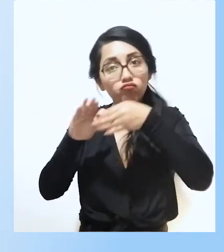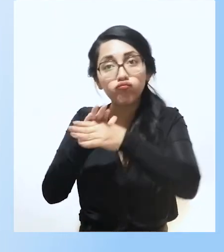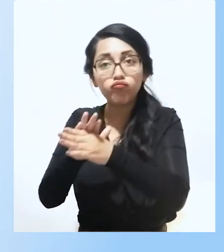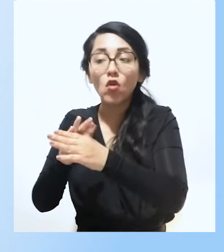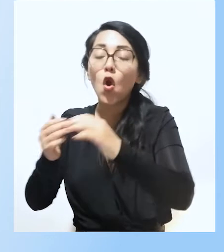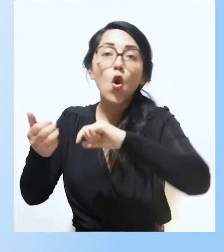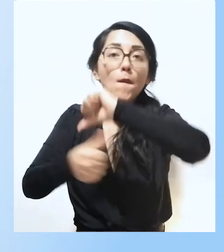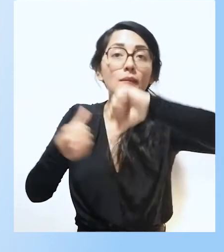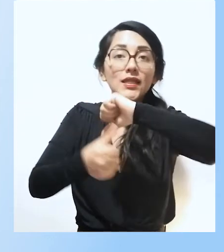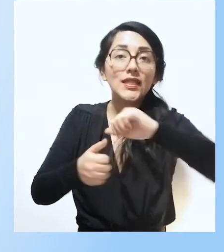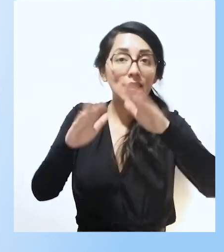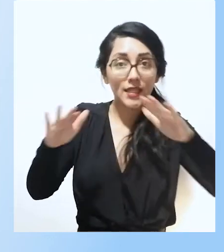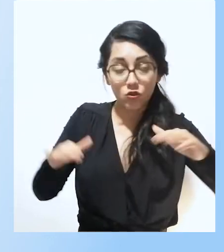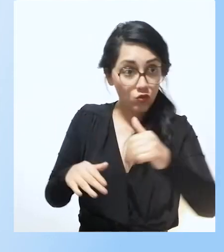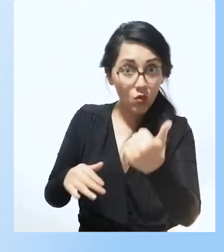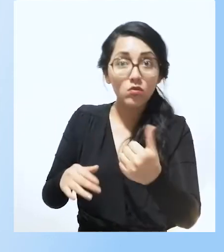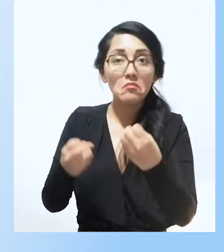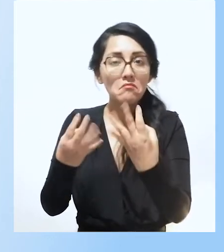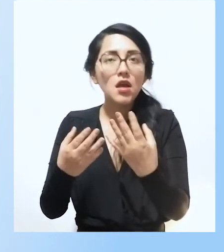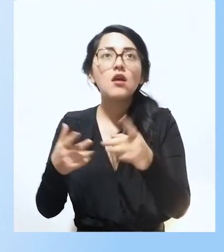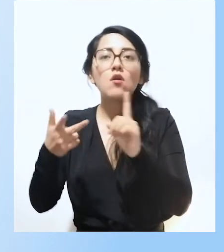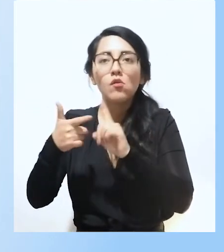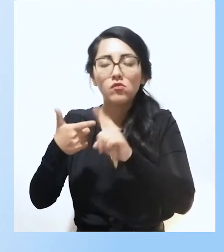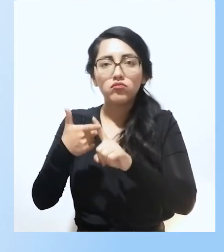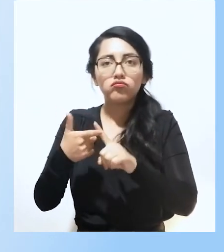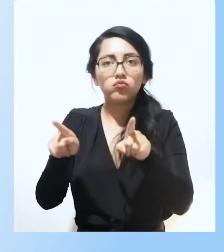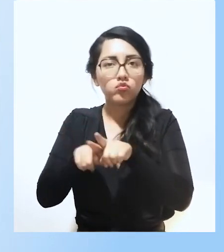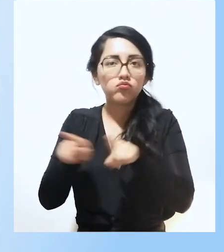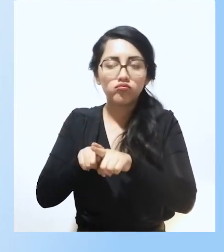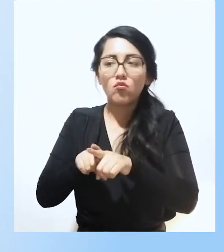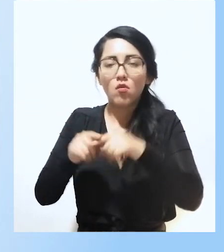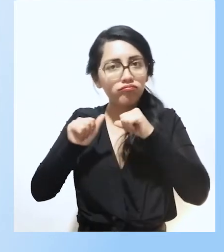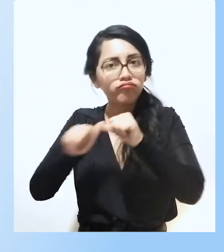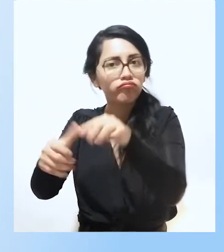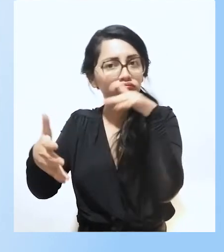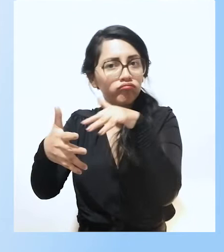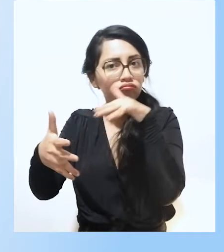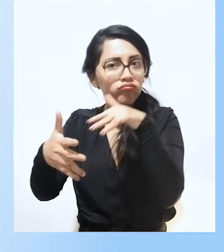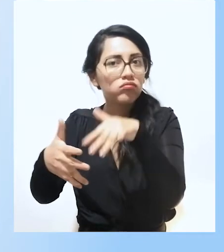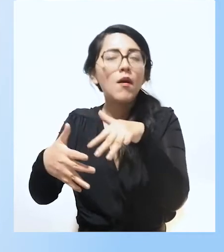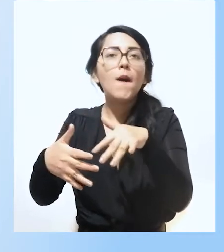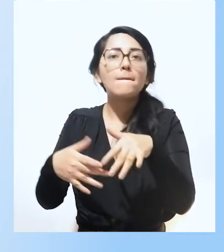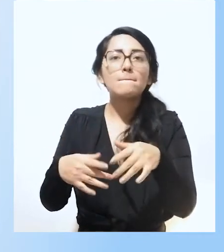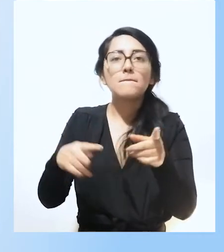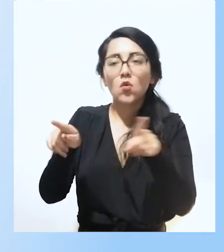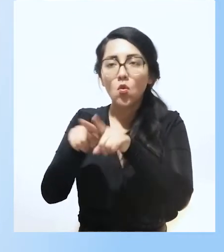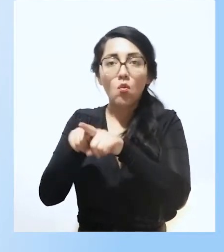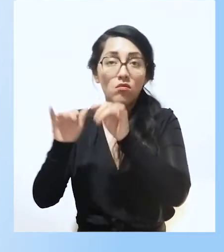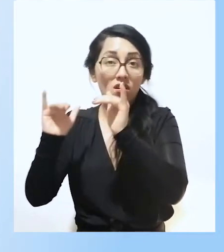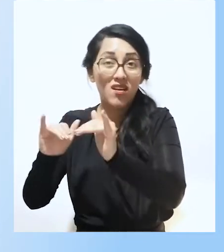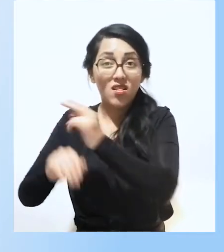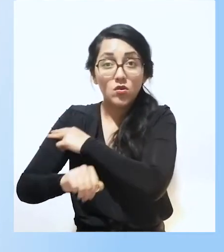niños, derecho a proseguir su formación escolar durante el ingreso y a disponer durante su permanencia